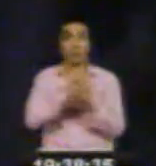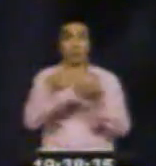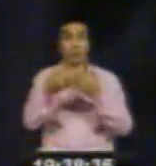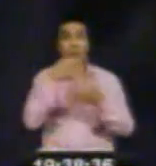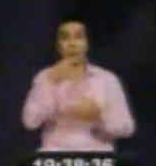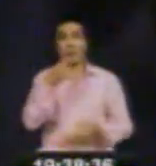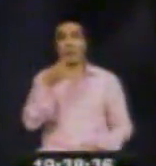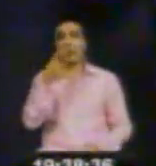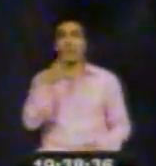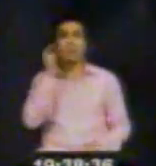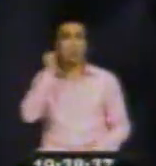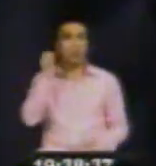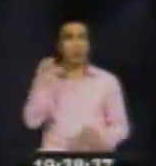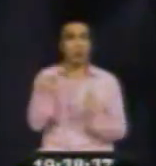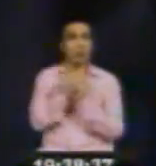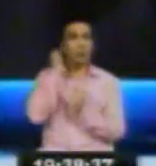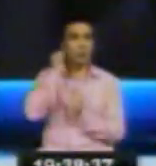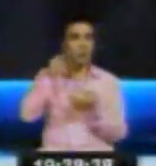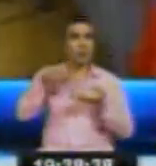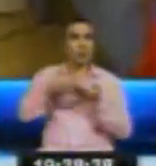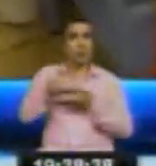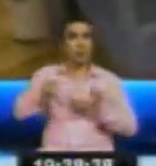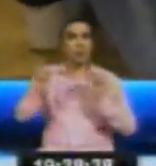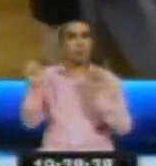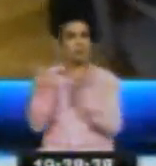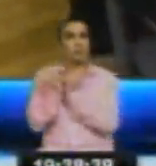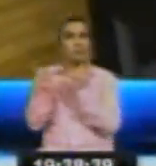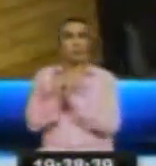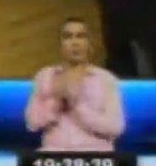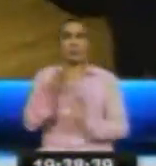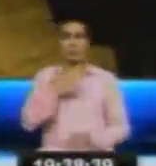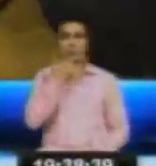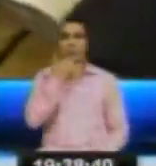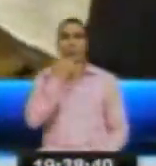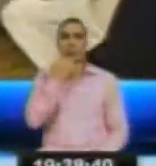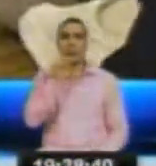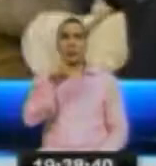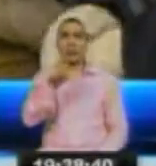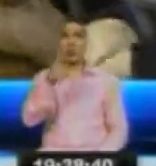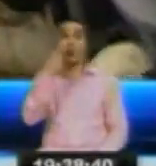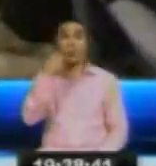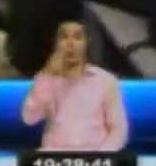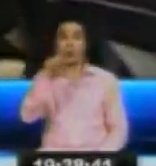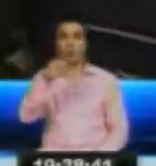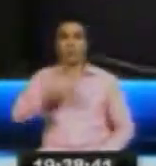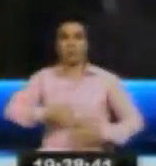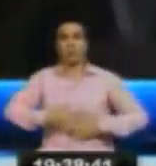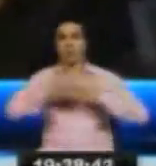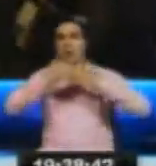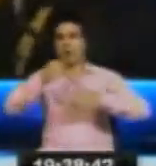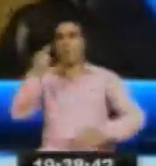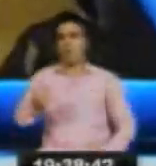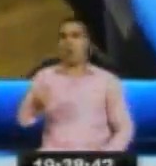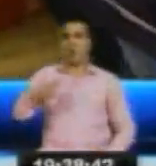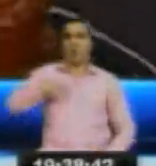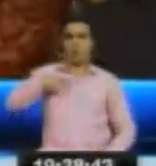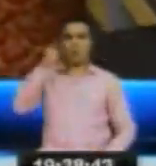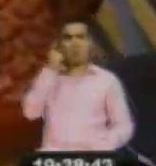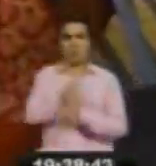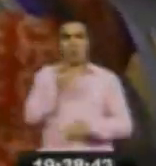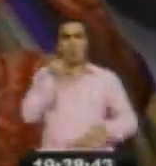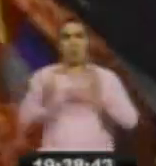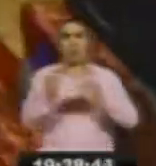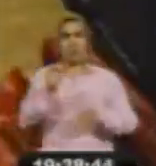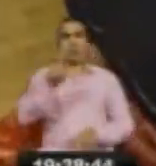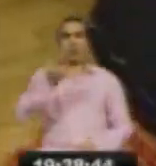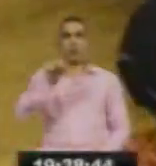de género permitirá generar nuevas formas de relacionarse y que sobre todo los hombres no sean machistas y no se consideren que tienen superioridad